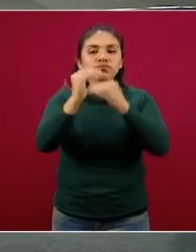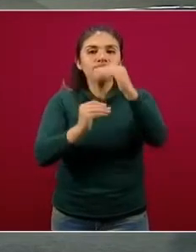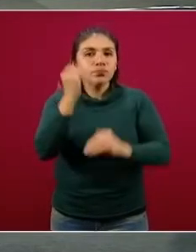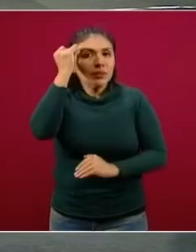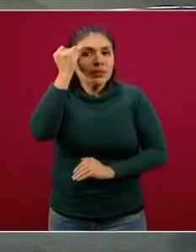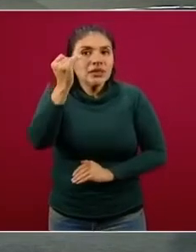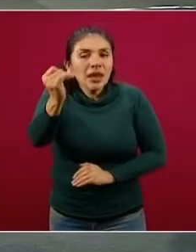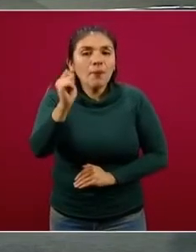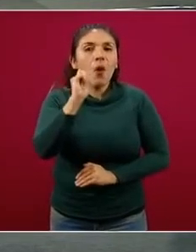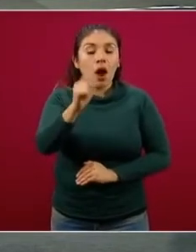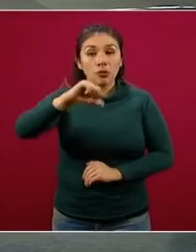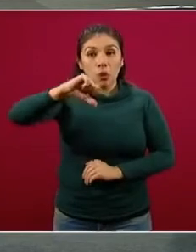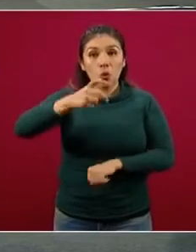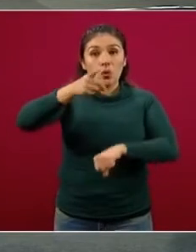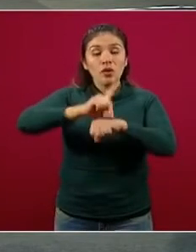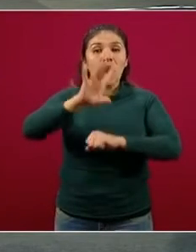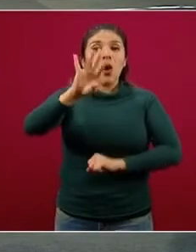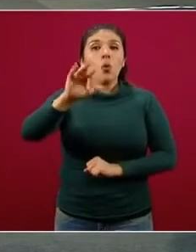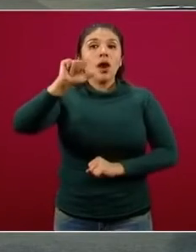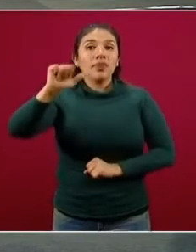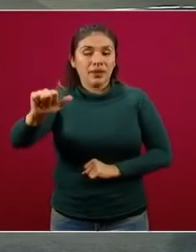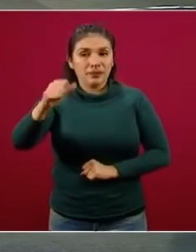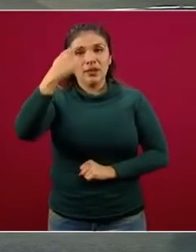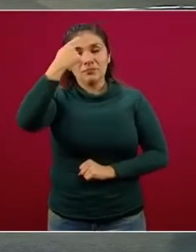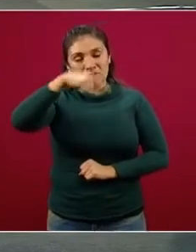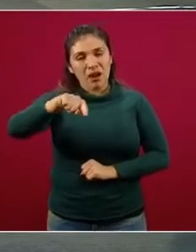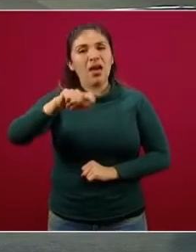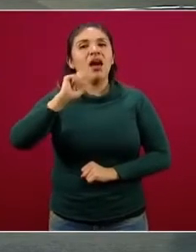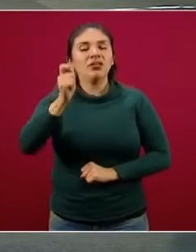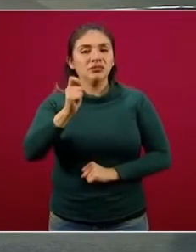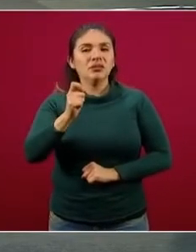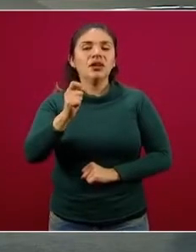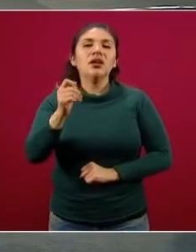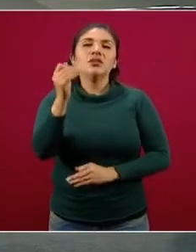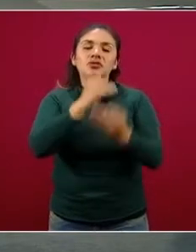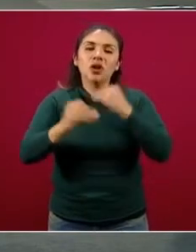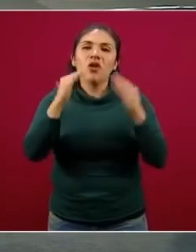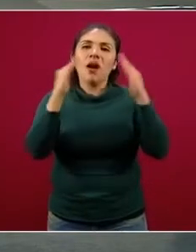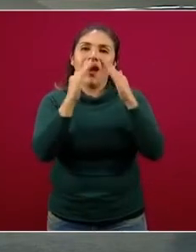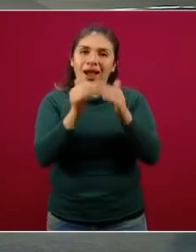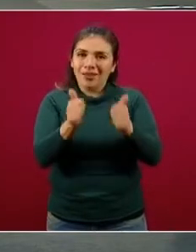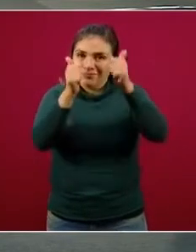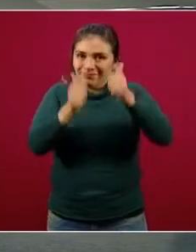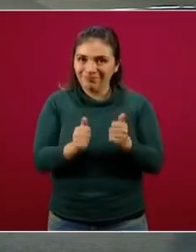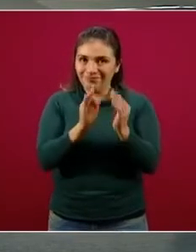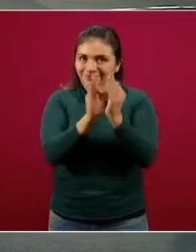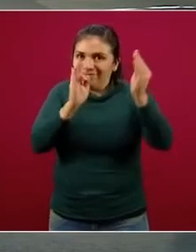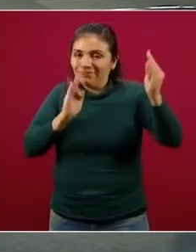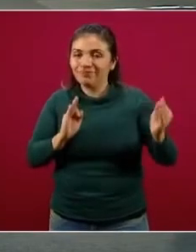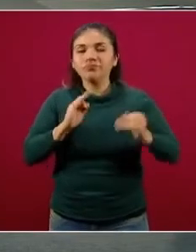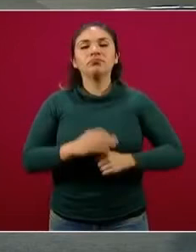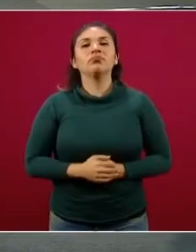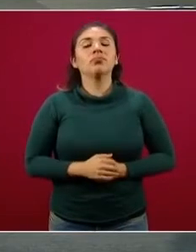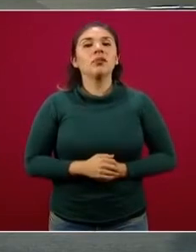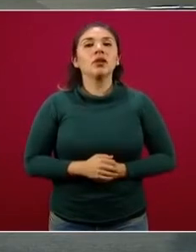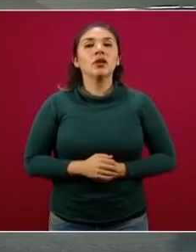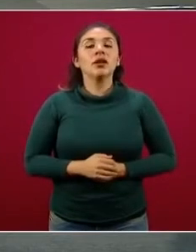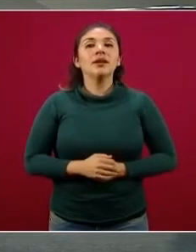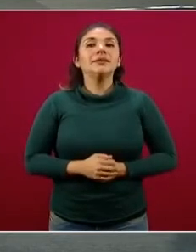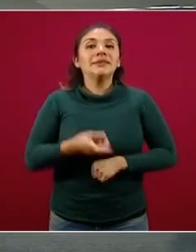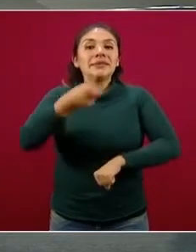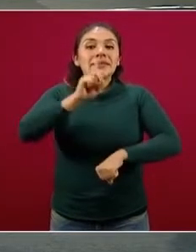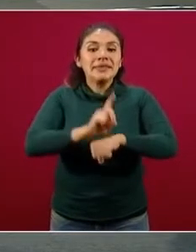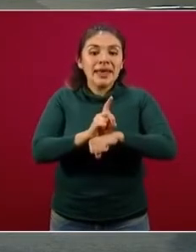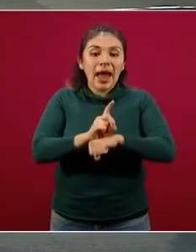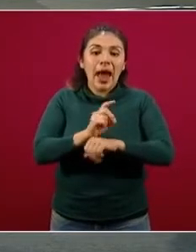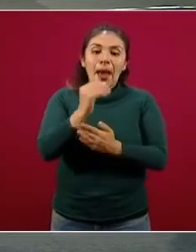tiempo. Estamos en el día 46 de la Jornada Nacional de Sana Distancia, un día menos y un día más,